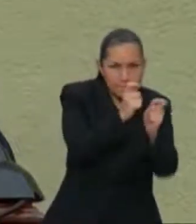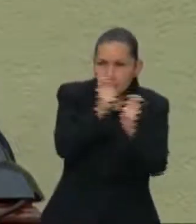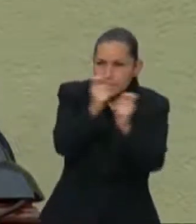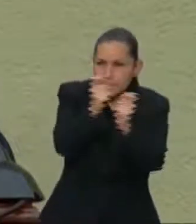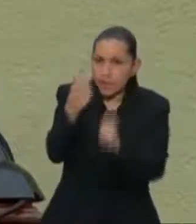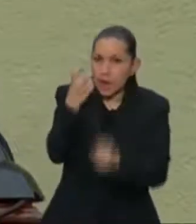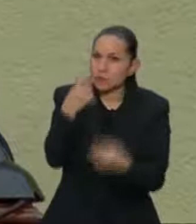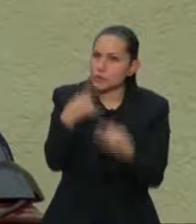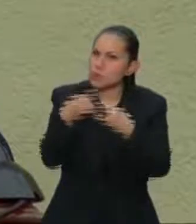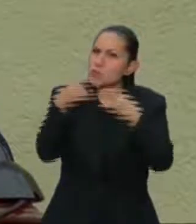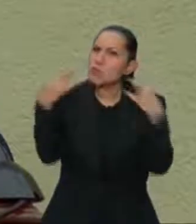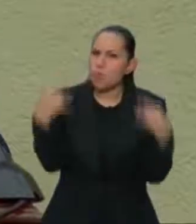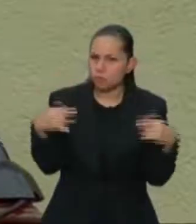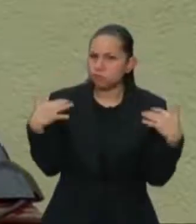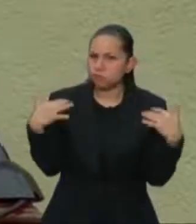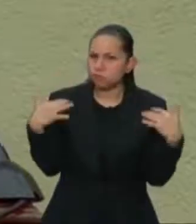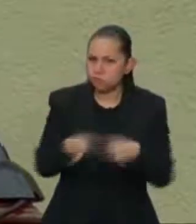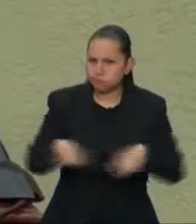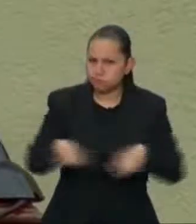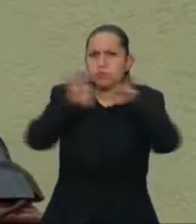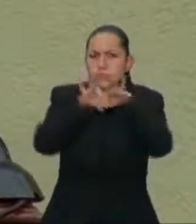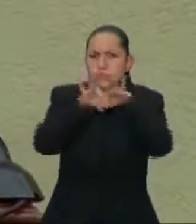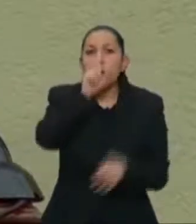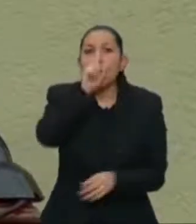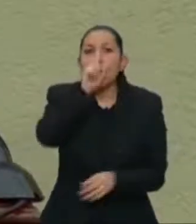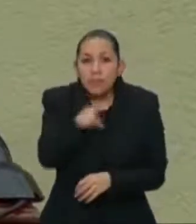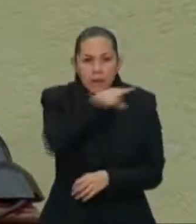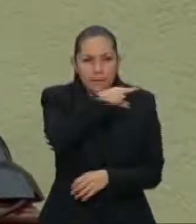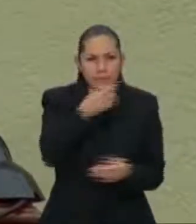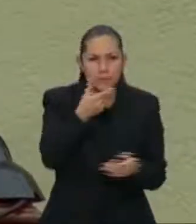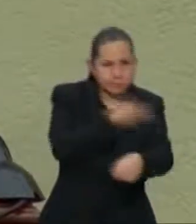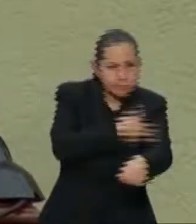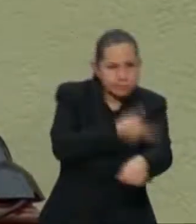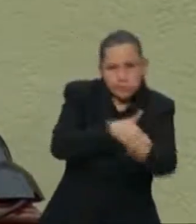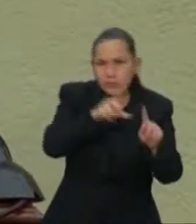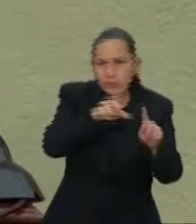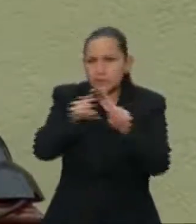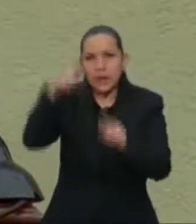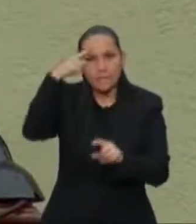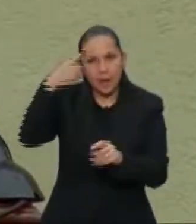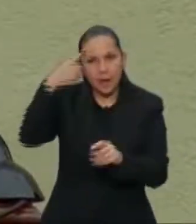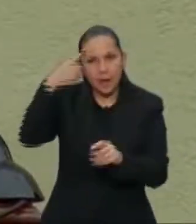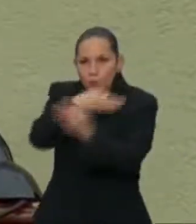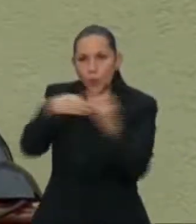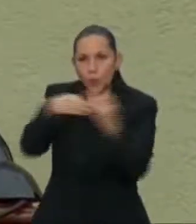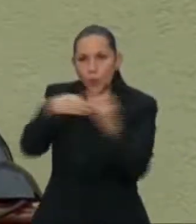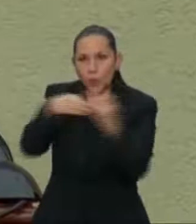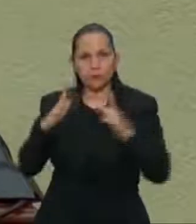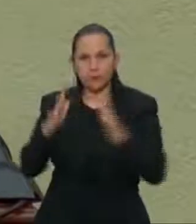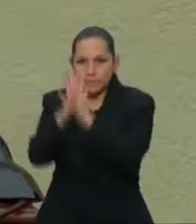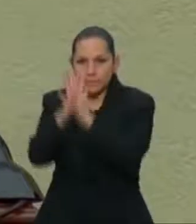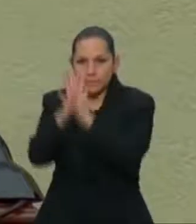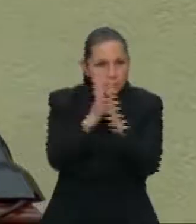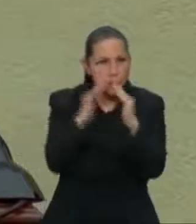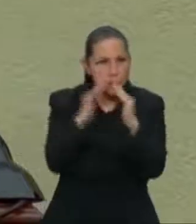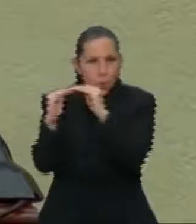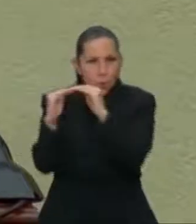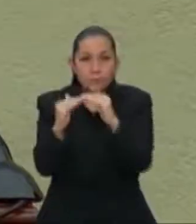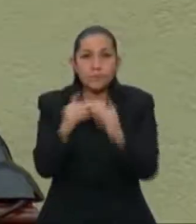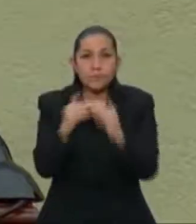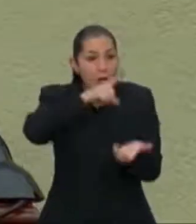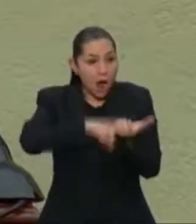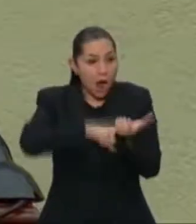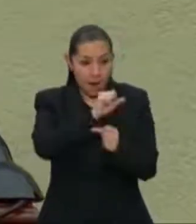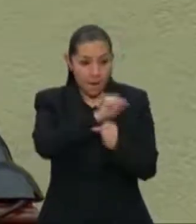normas y criterios que garantizaron el carácter paritario e incluyente de la competencia electoral porque la democracia no se convirtió en una víctima más de la